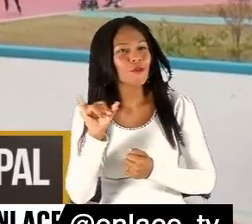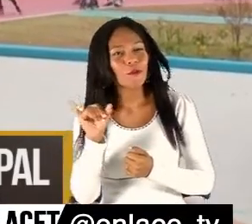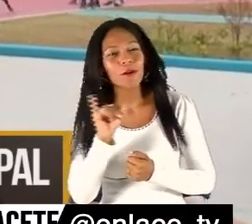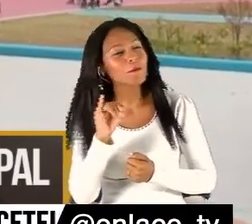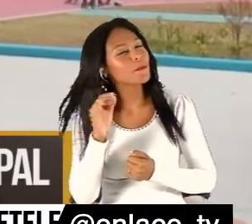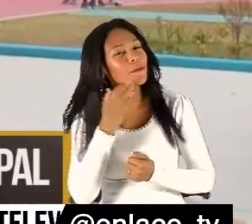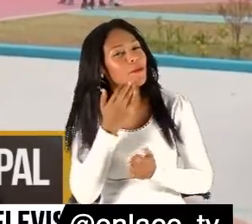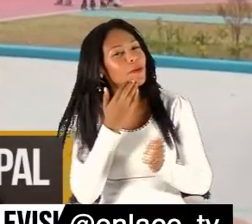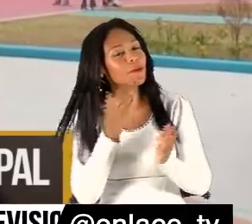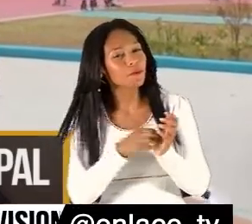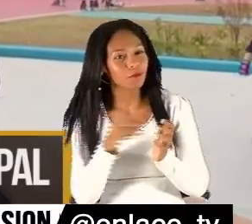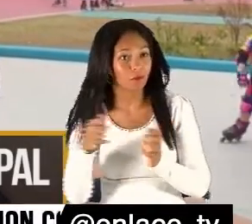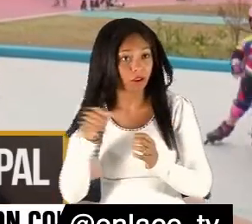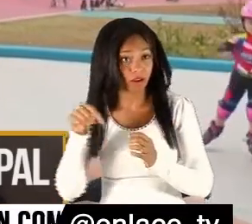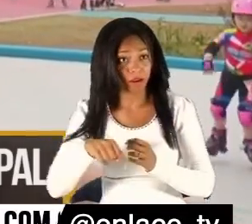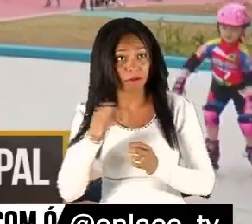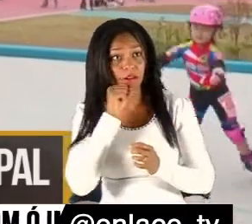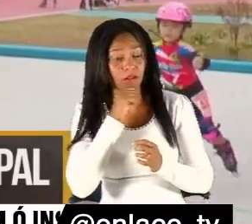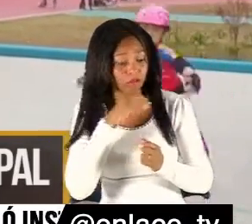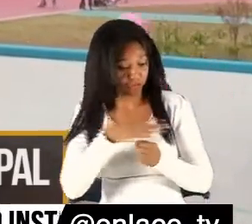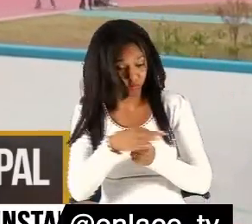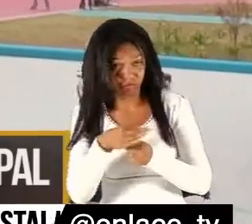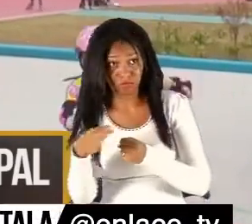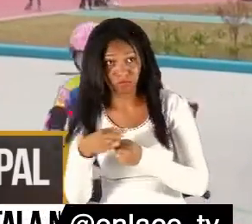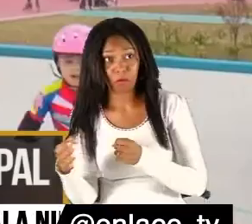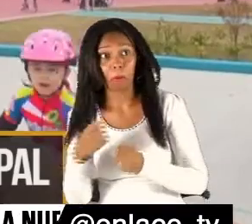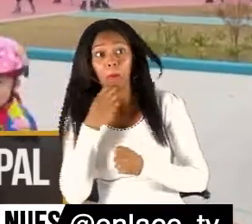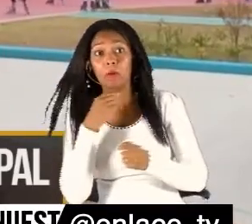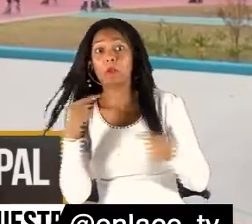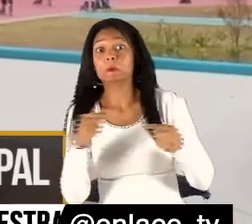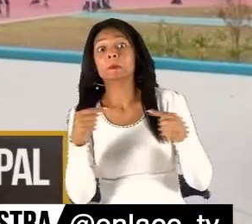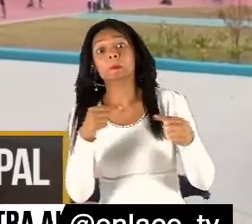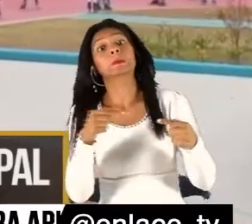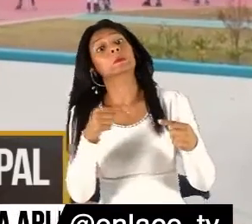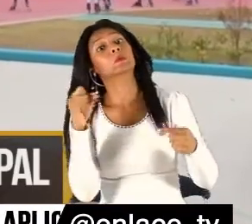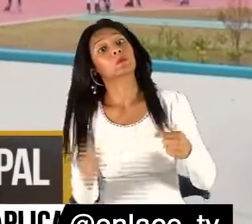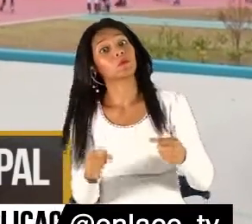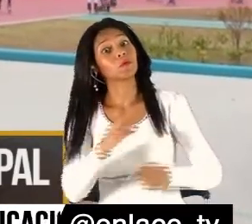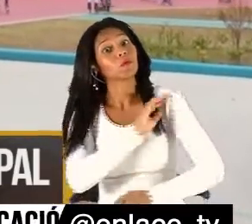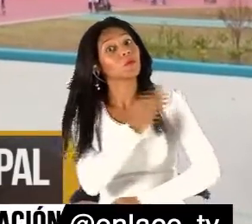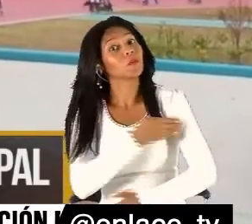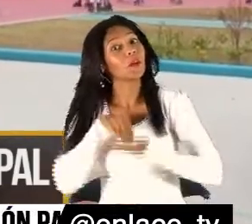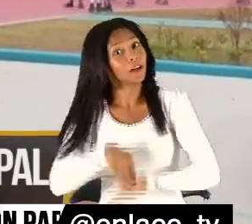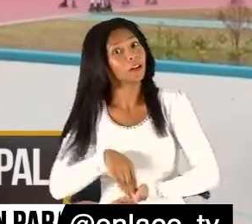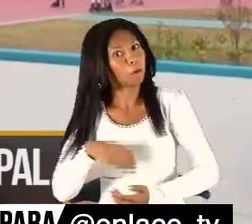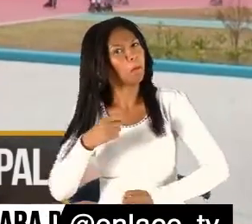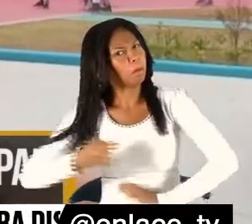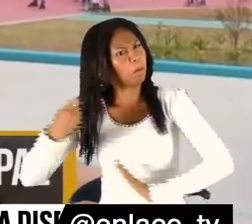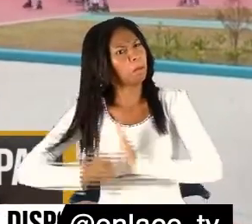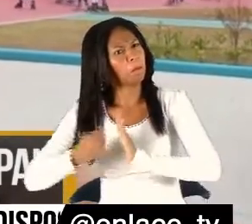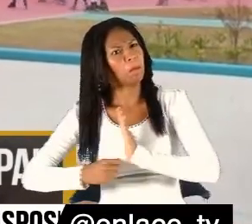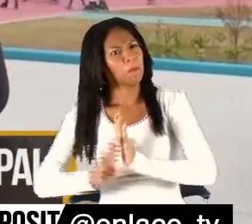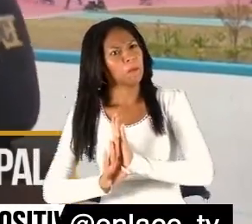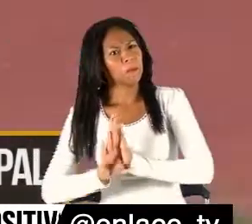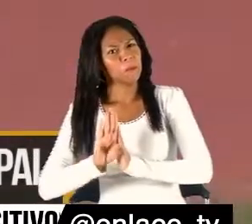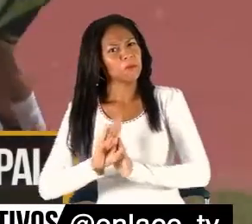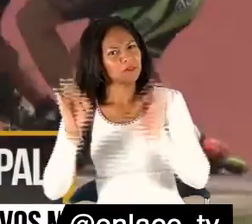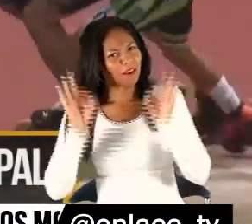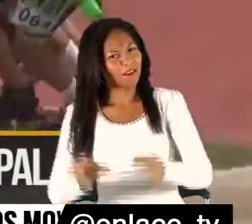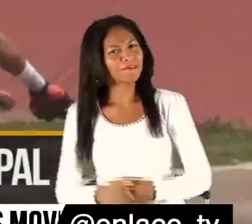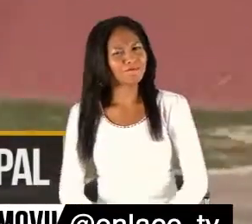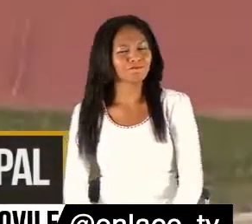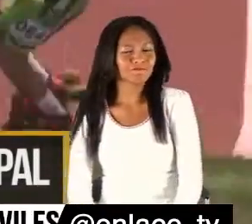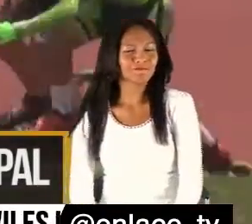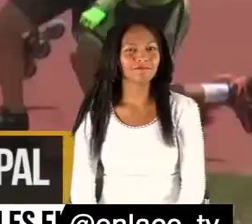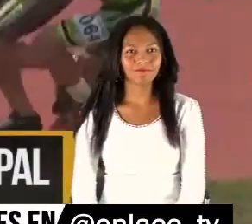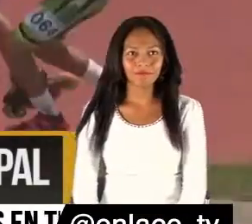ciudades referencia a nivel regional del nivel competitivo en patinaje. Creemos que se puede seguir mejorando, pero es bueno el nivel en este momento.